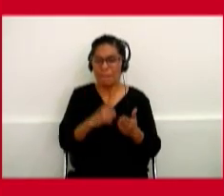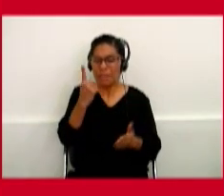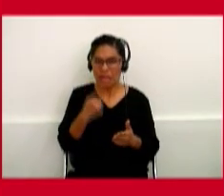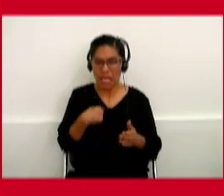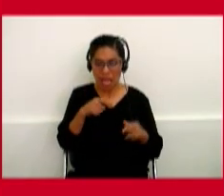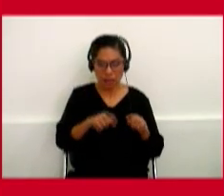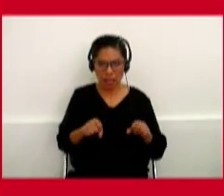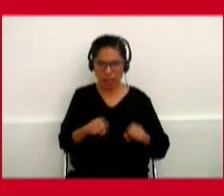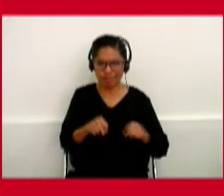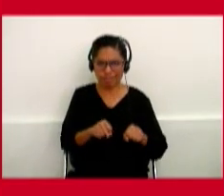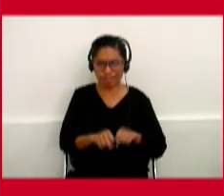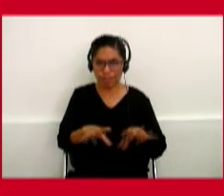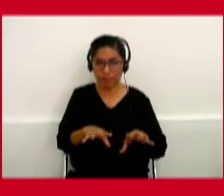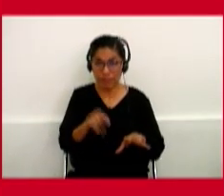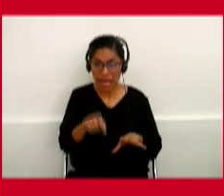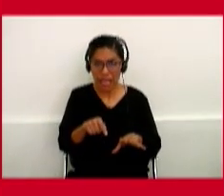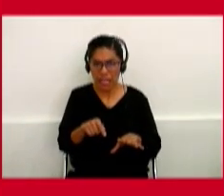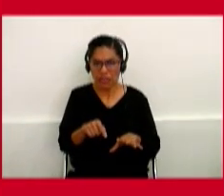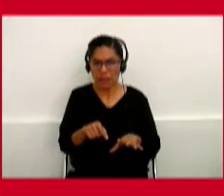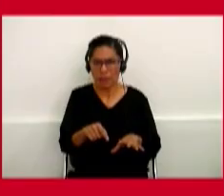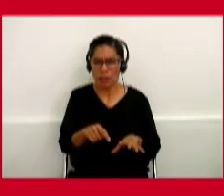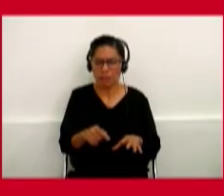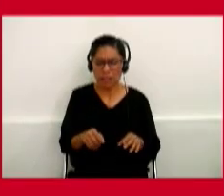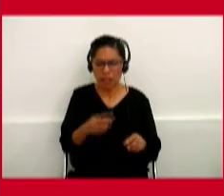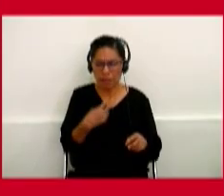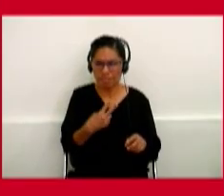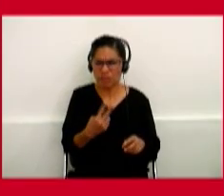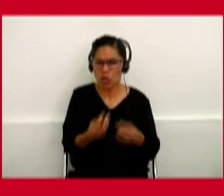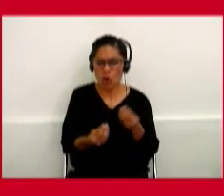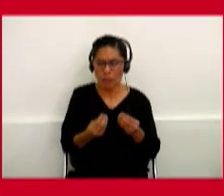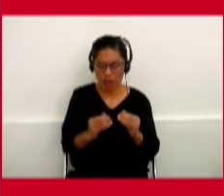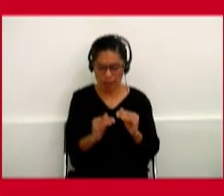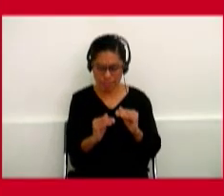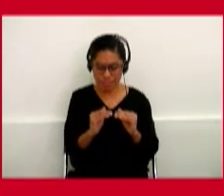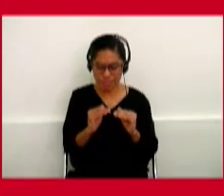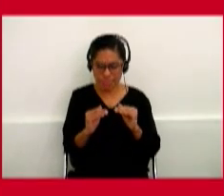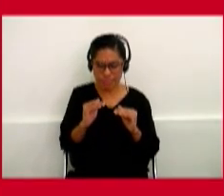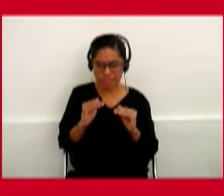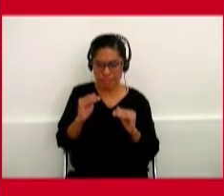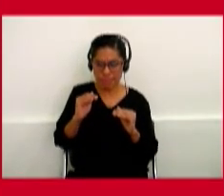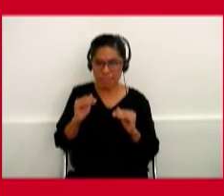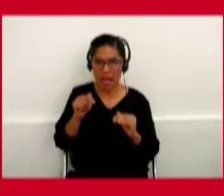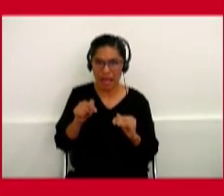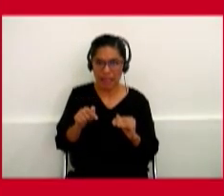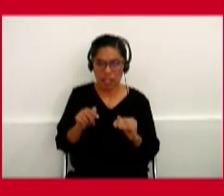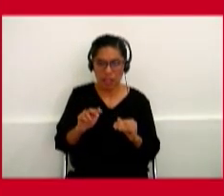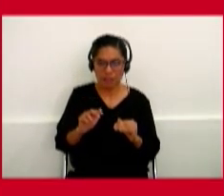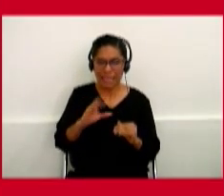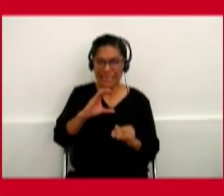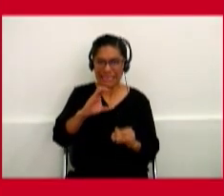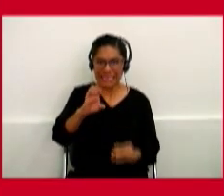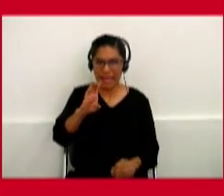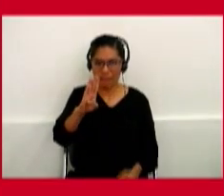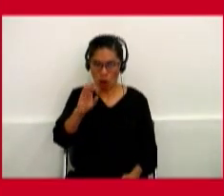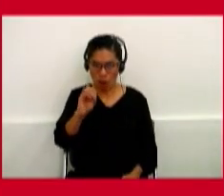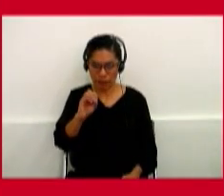esta parte hicimos una medición del BOD usando los 3 cebos con un secuenciamiento de cebo a